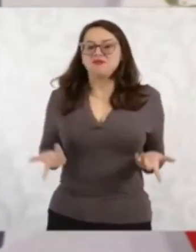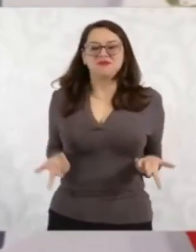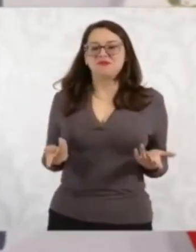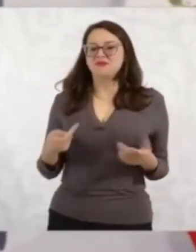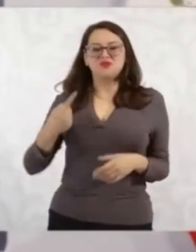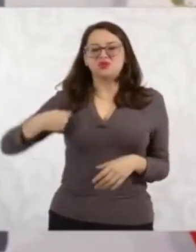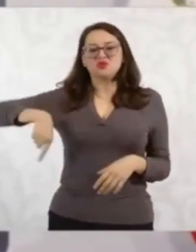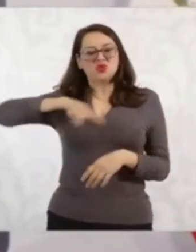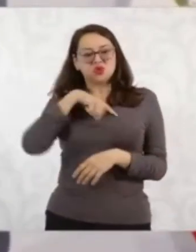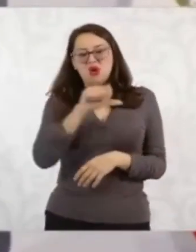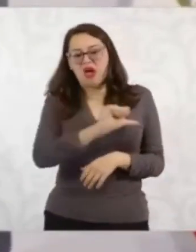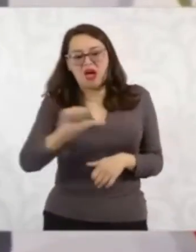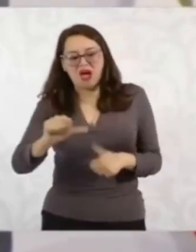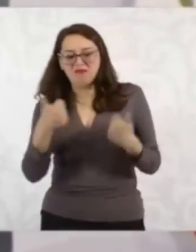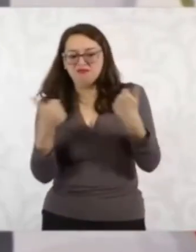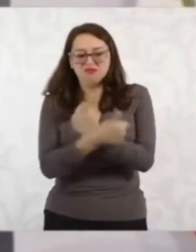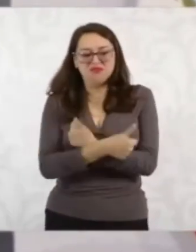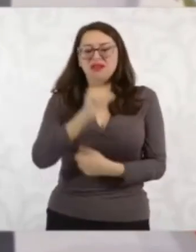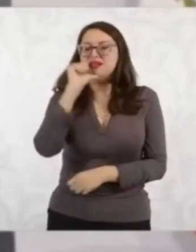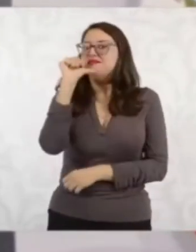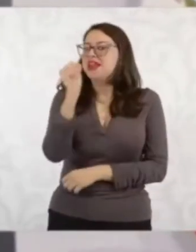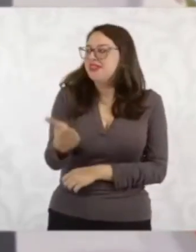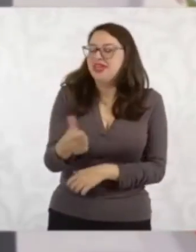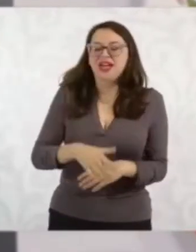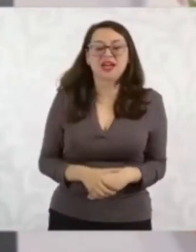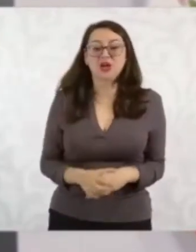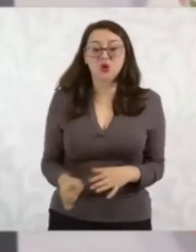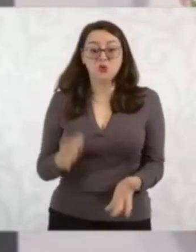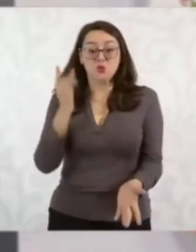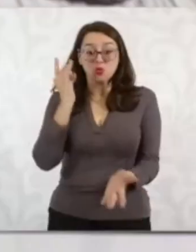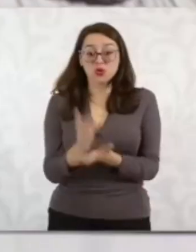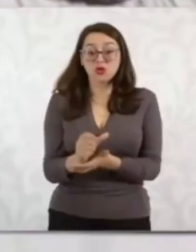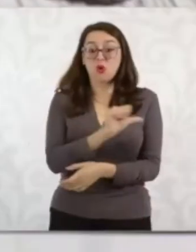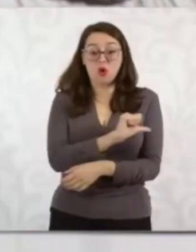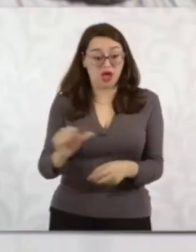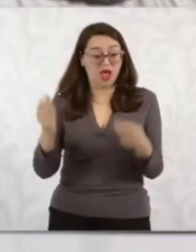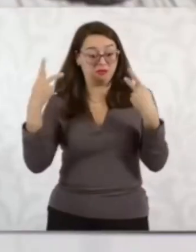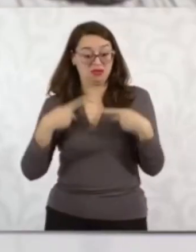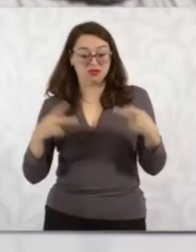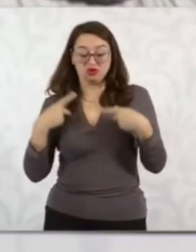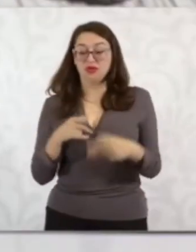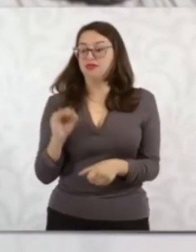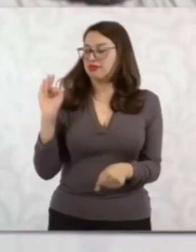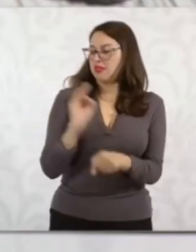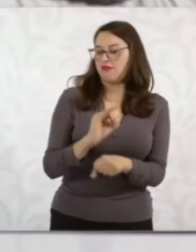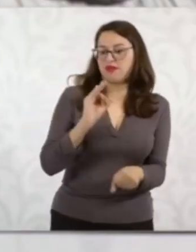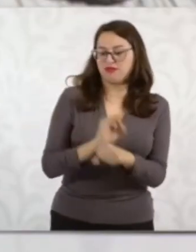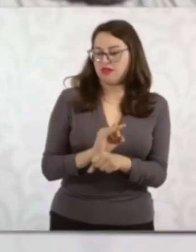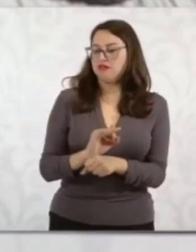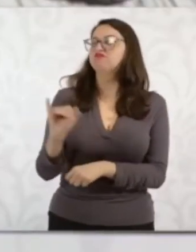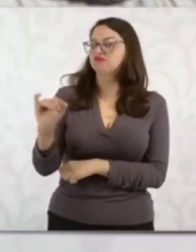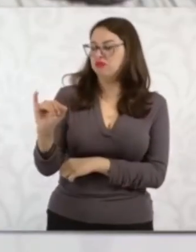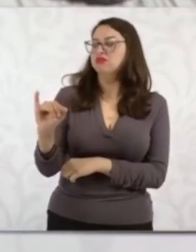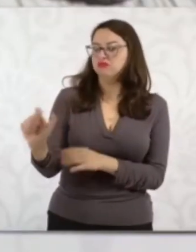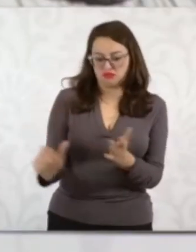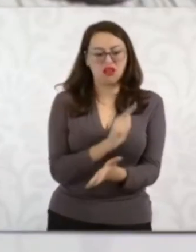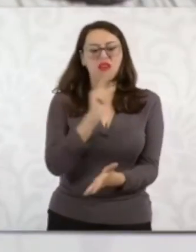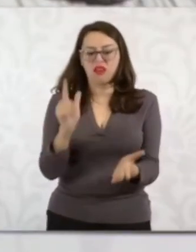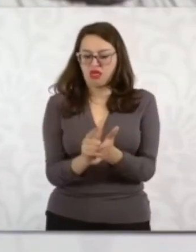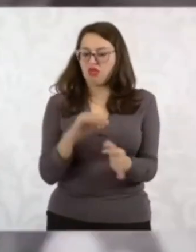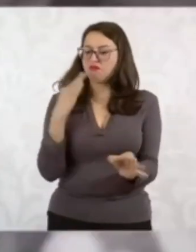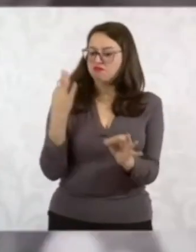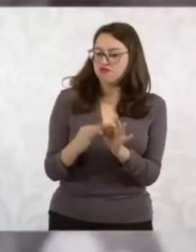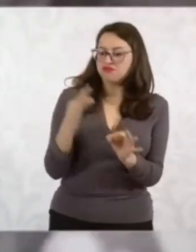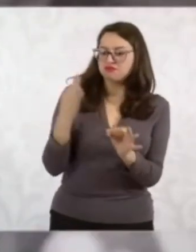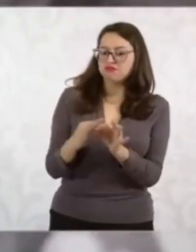otra persona. No, nosotros defendemos la soberanía y también cumplimos con la ley. Esa es nuestra obligación. Pero